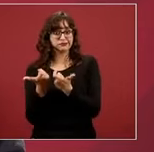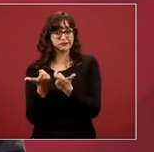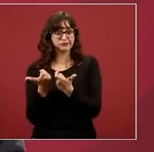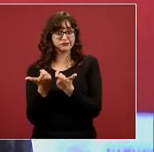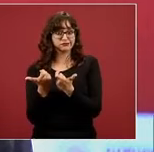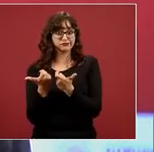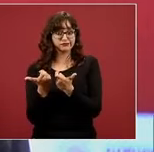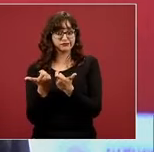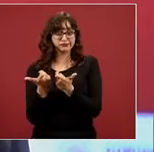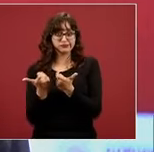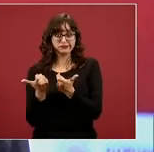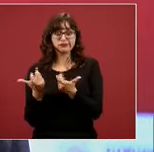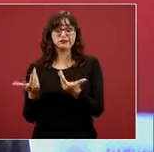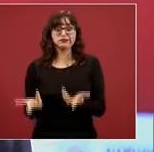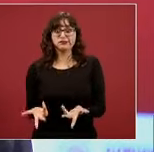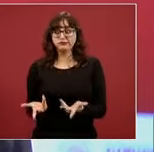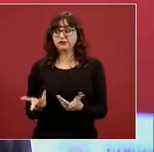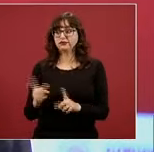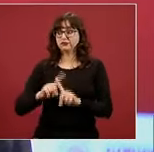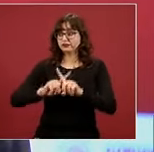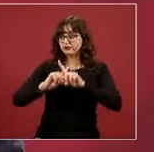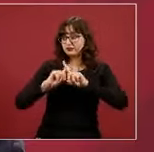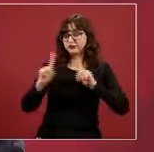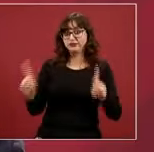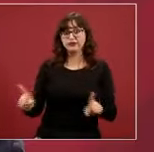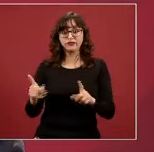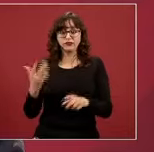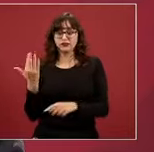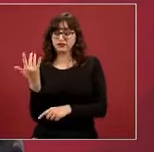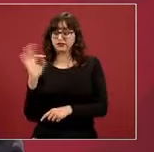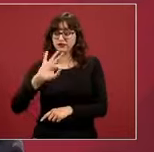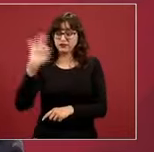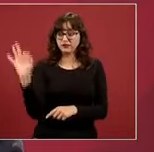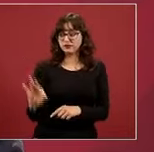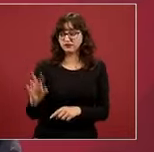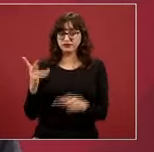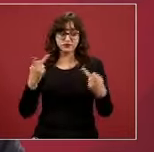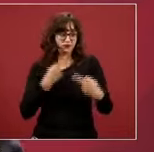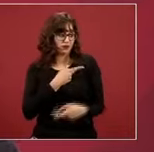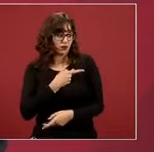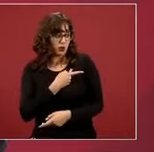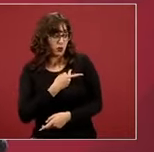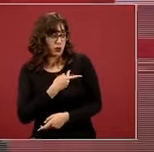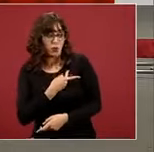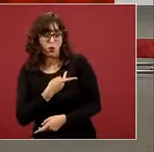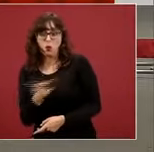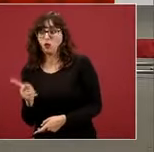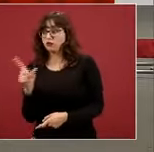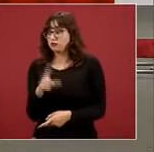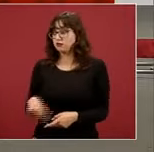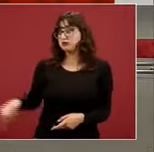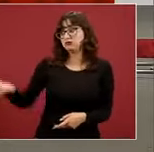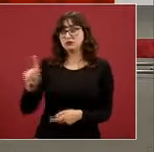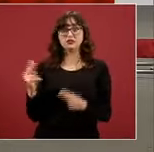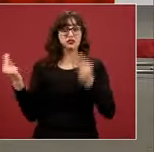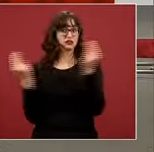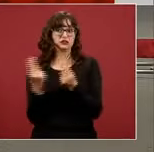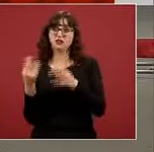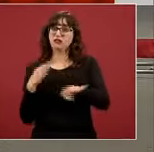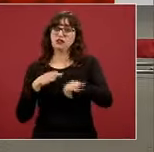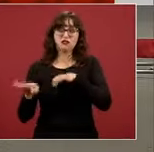de polarización, donde la mitad de las personas viven en condiciones de pobreza, tienen necesidades de conseguir el